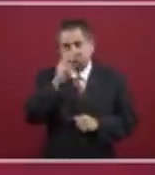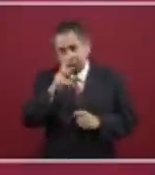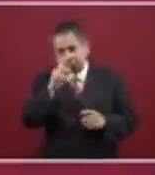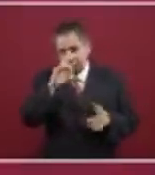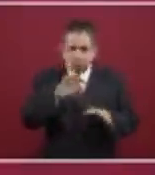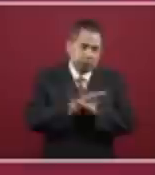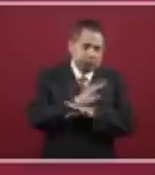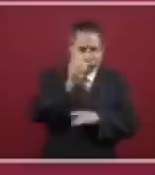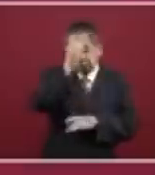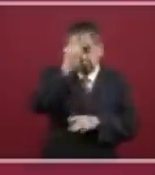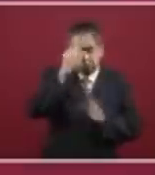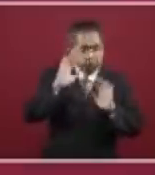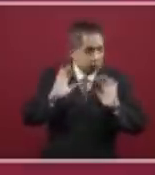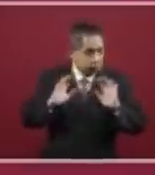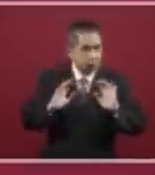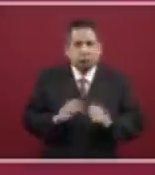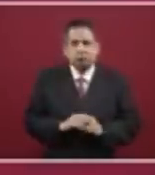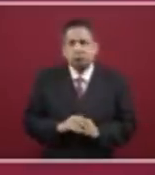porque